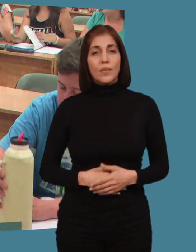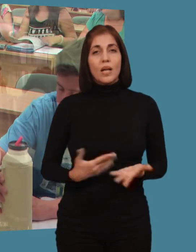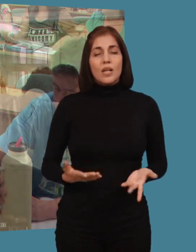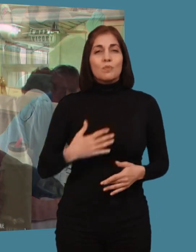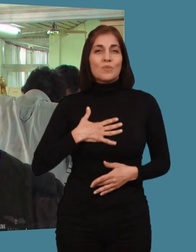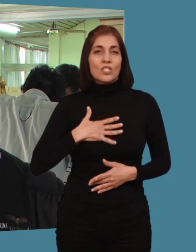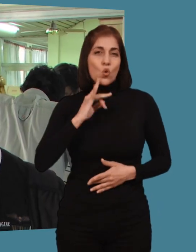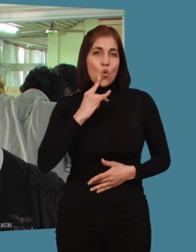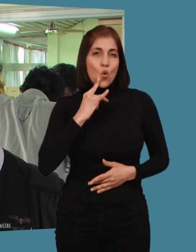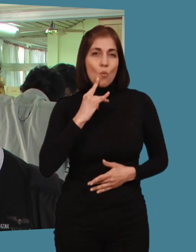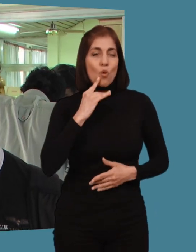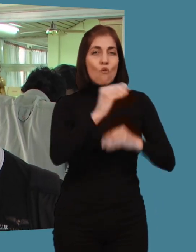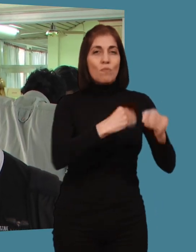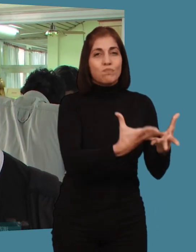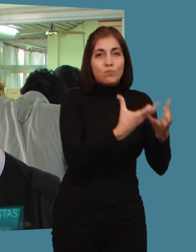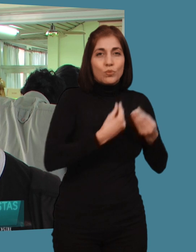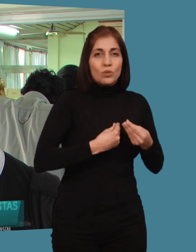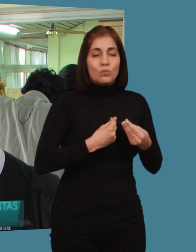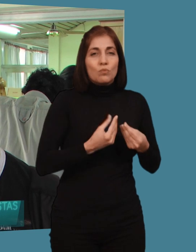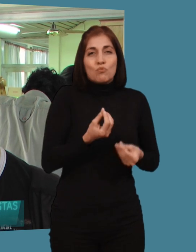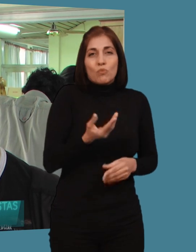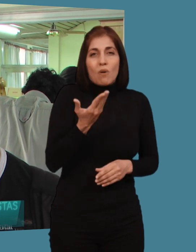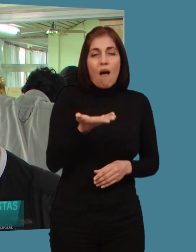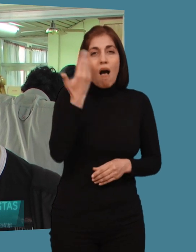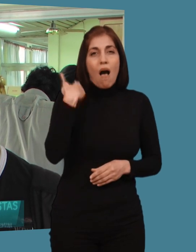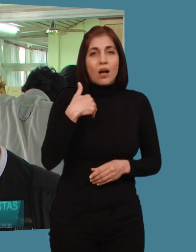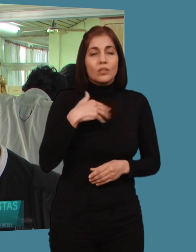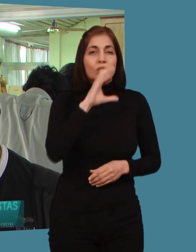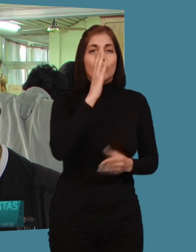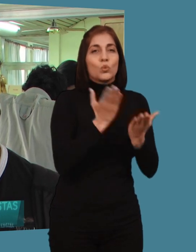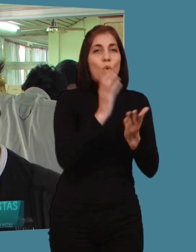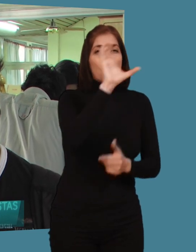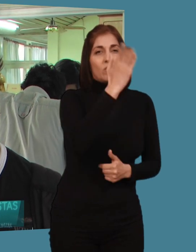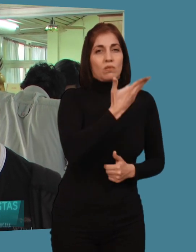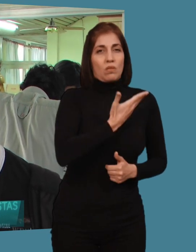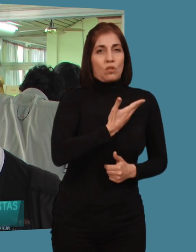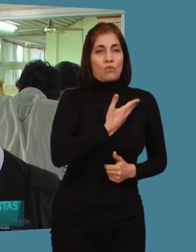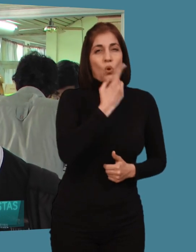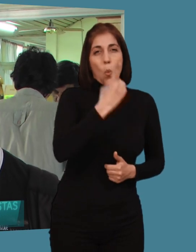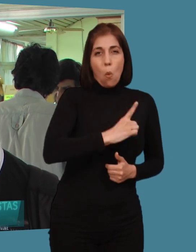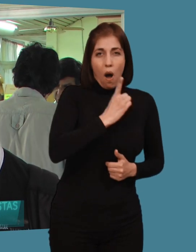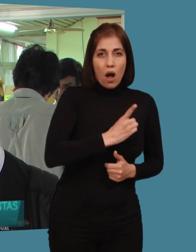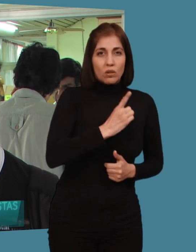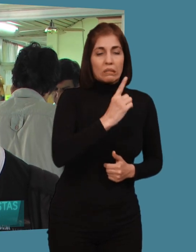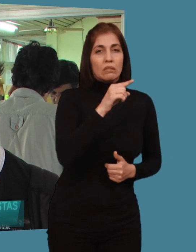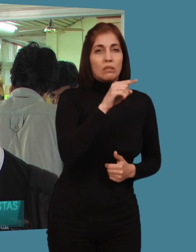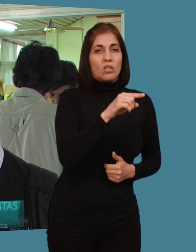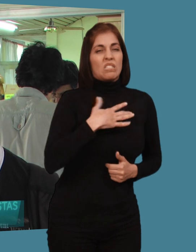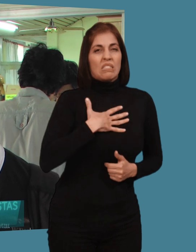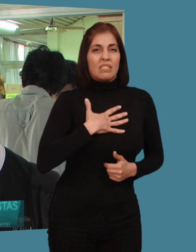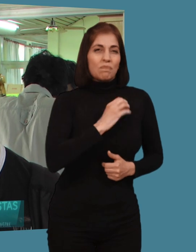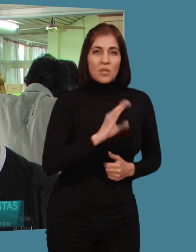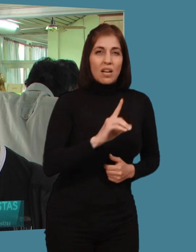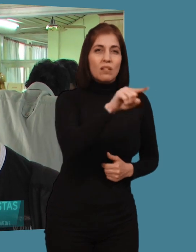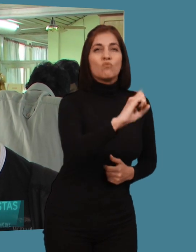Me siento cómodo por el apoyo de mi familia, más que nada, porque estuve estudiando antes en Santa Fe, por ejemplo, un año, y no me sentía cómodo